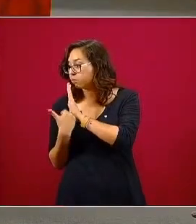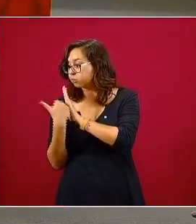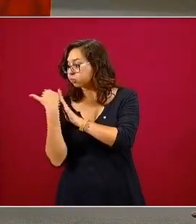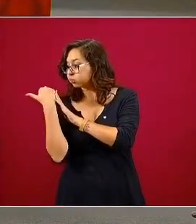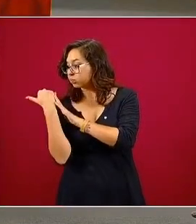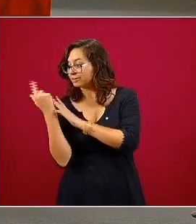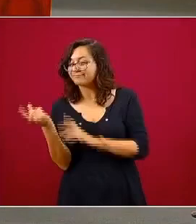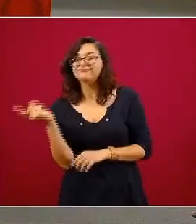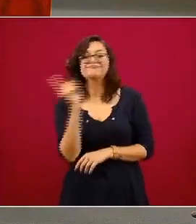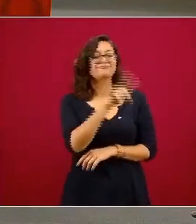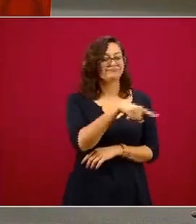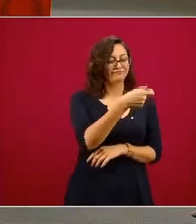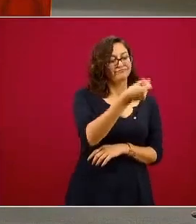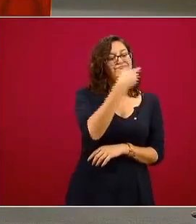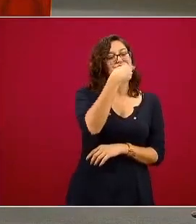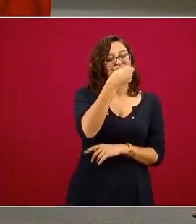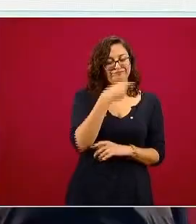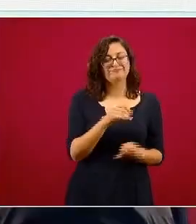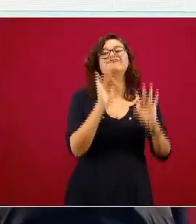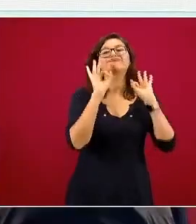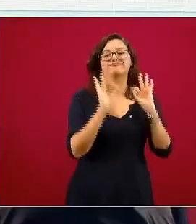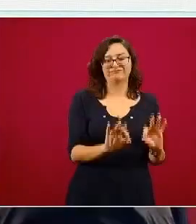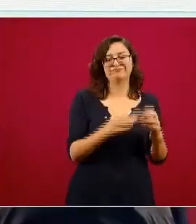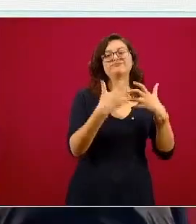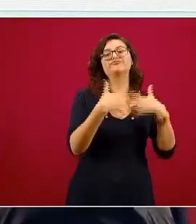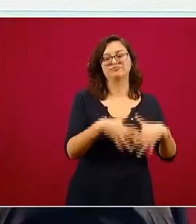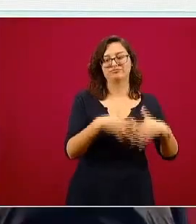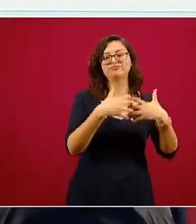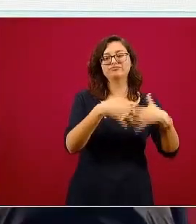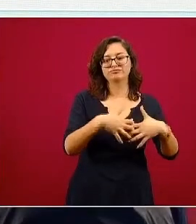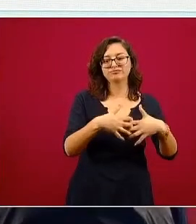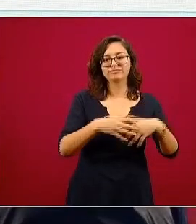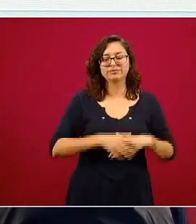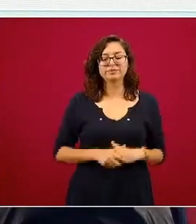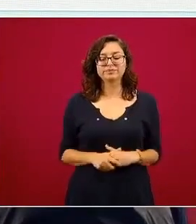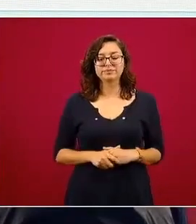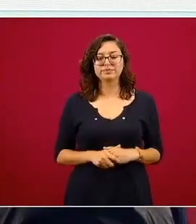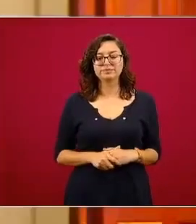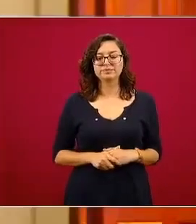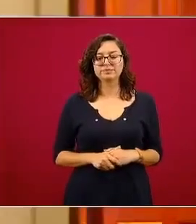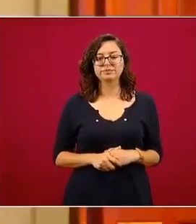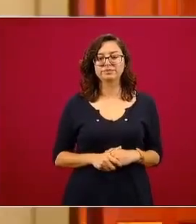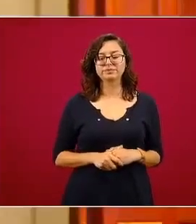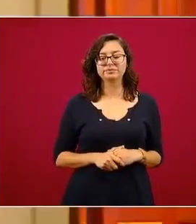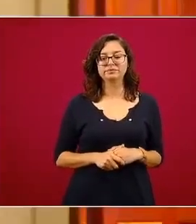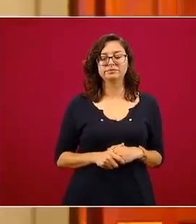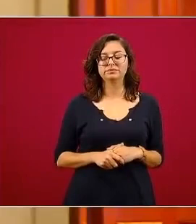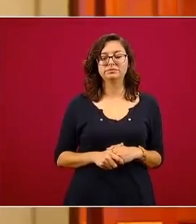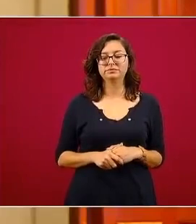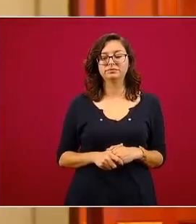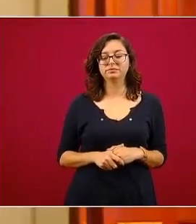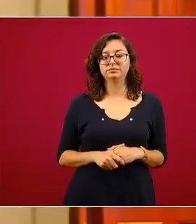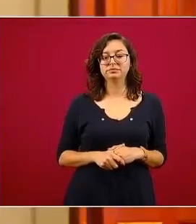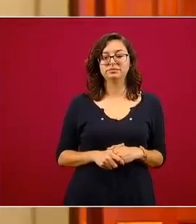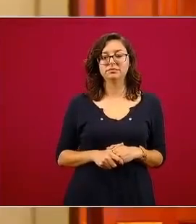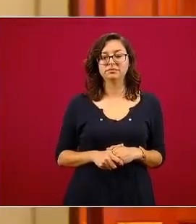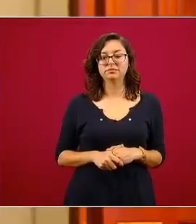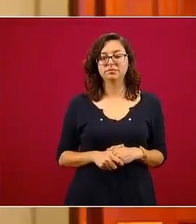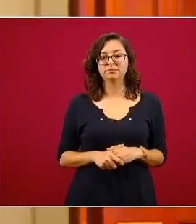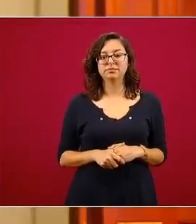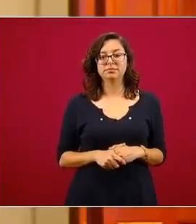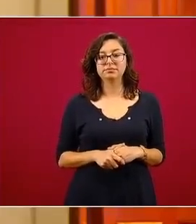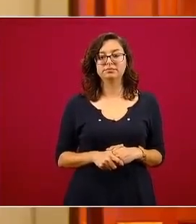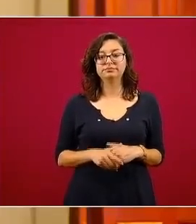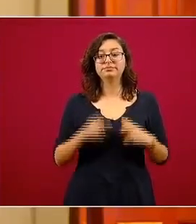estándar, entonces nuestra intervención sí funcionó. Y también medimos nosotros